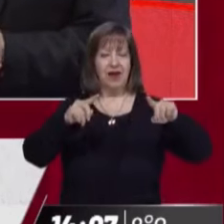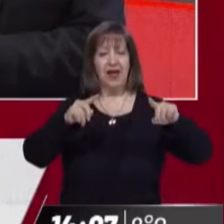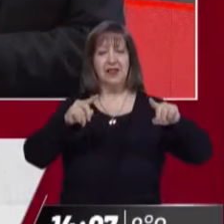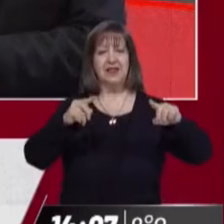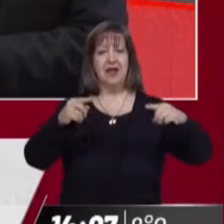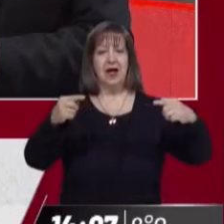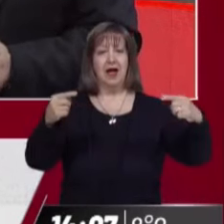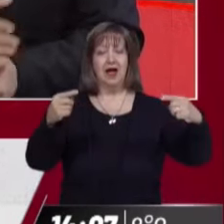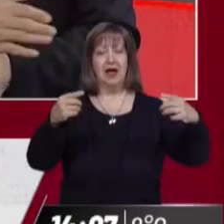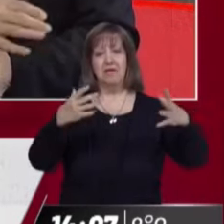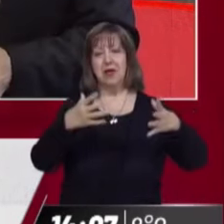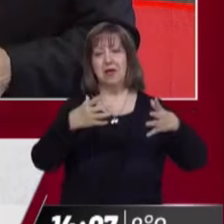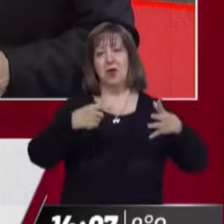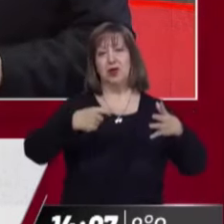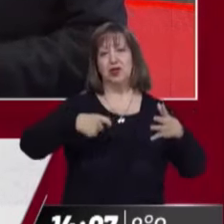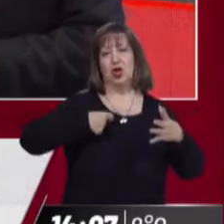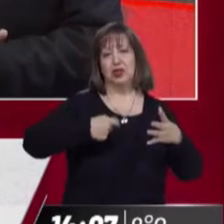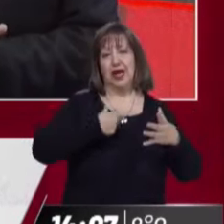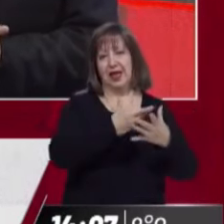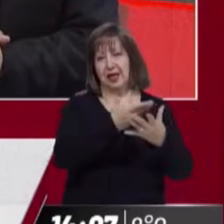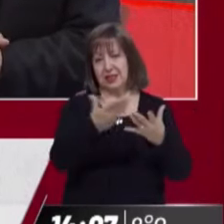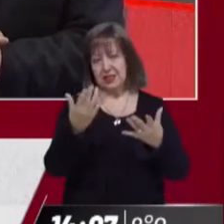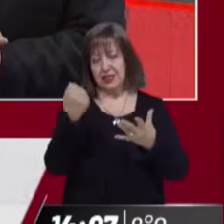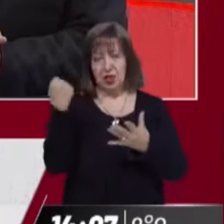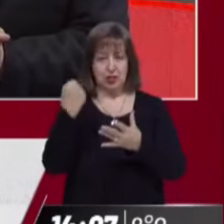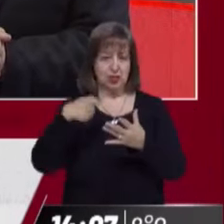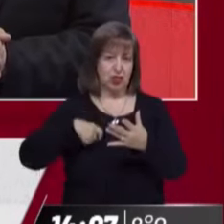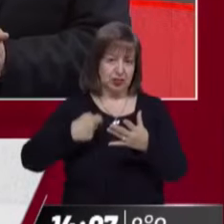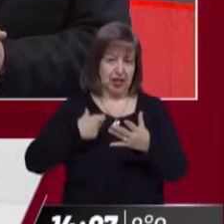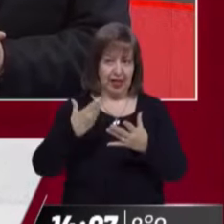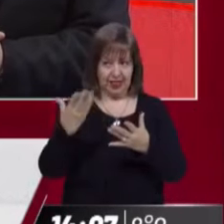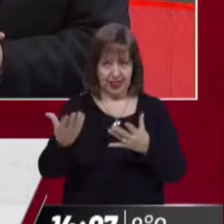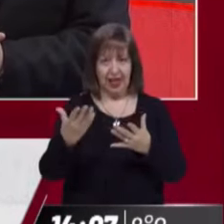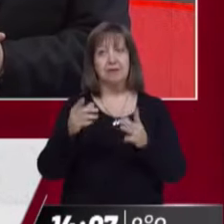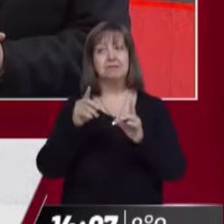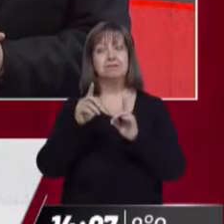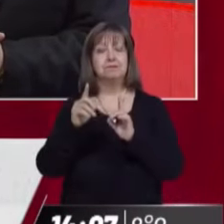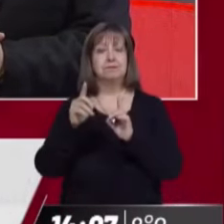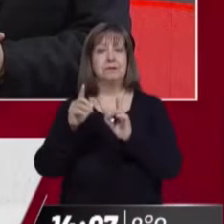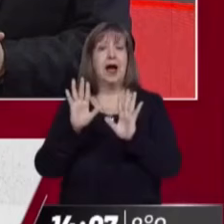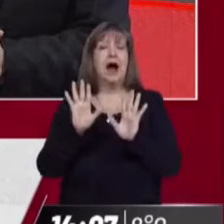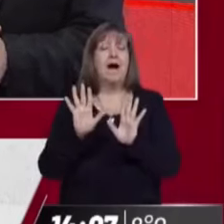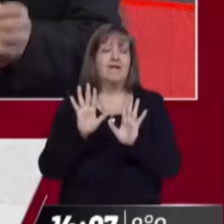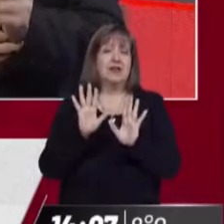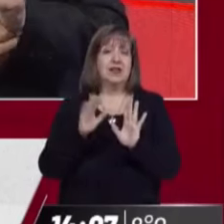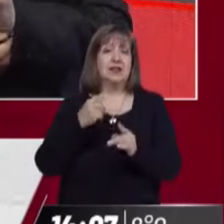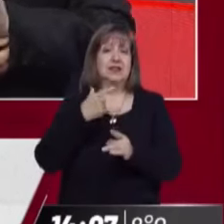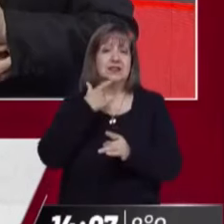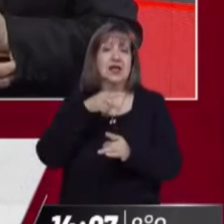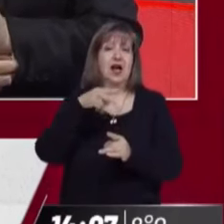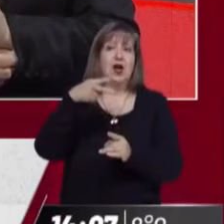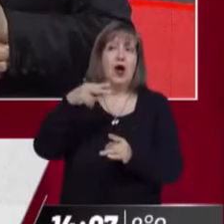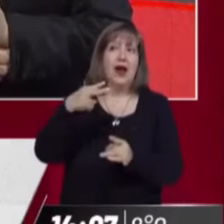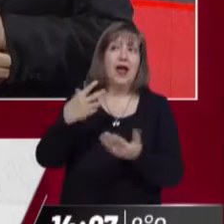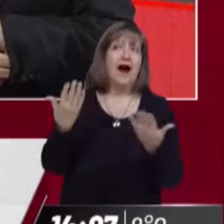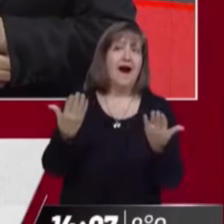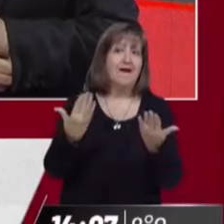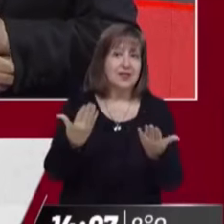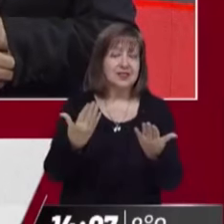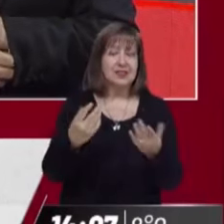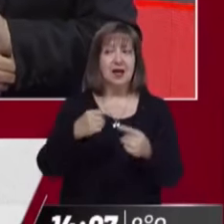con lo que es el socialismo en todos sus matices. Muy bien. Veremos si hay resultados y cuáles son. Claro, las repercusiones